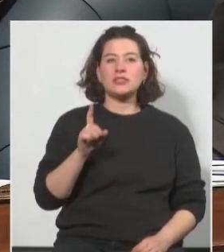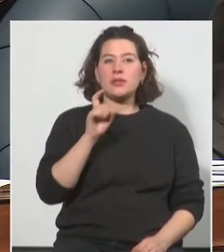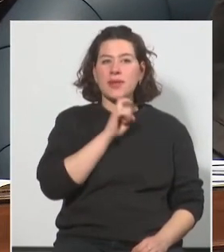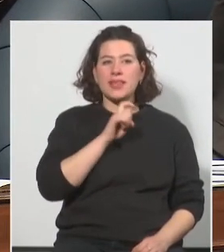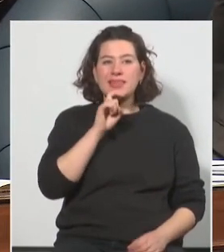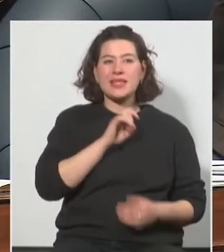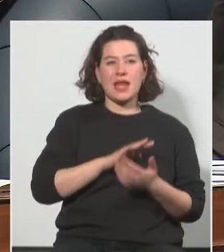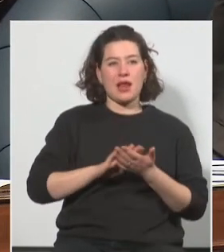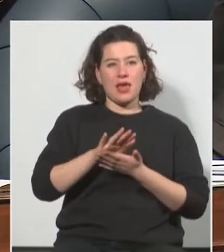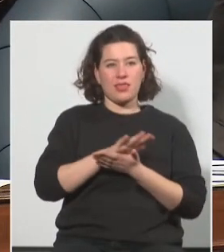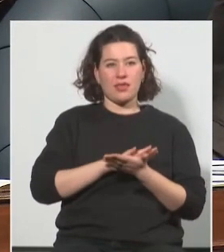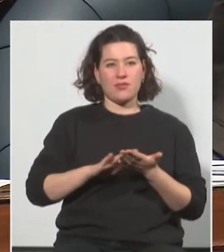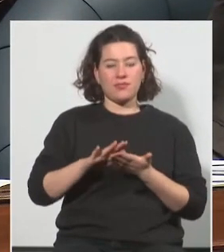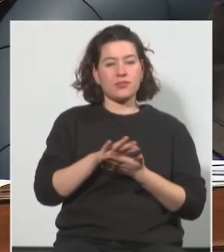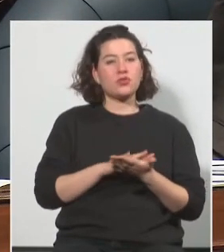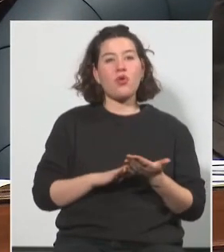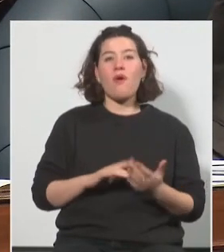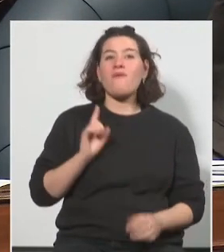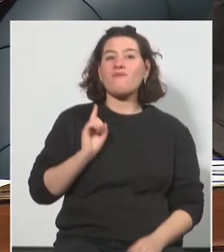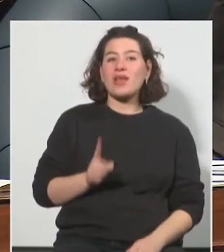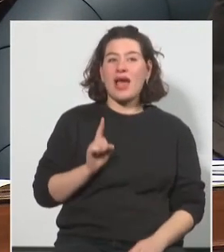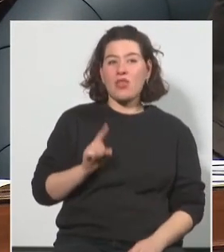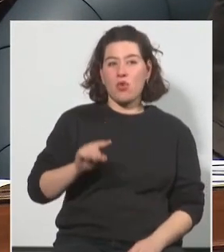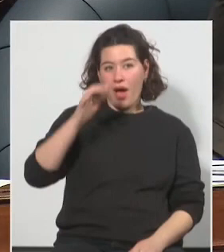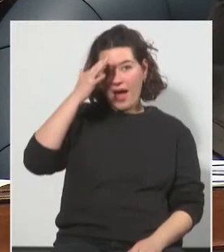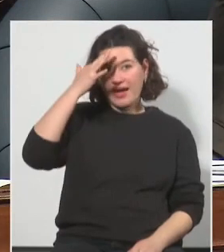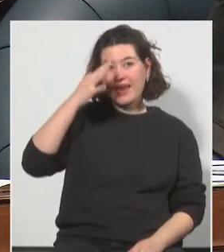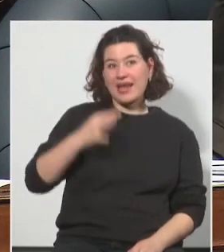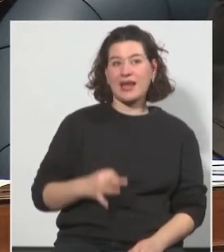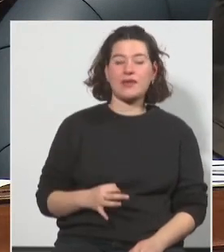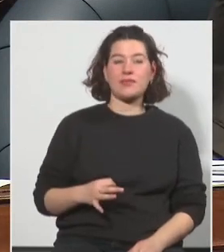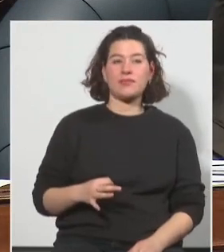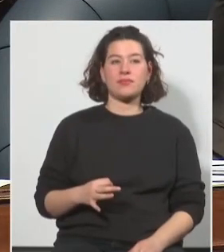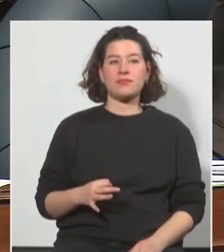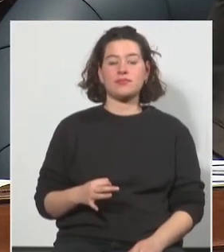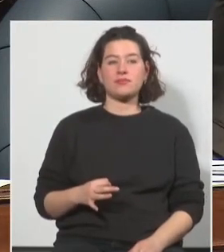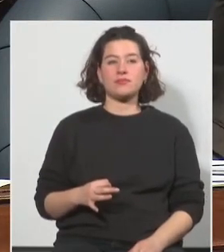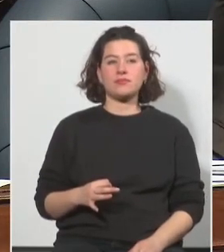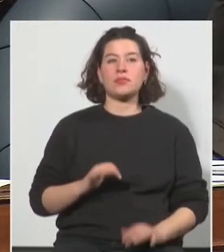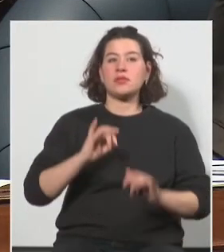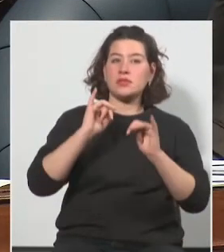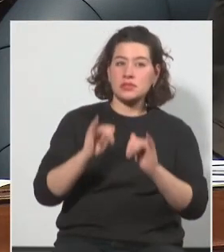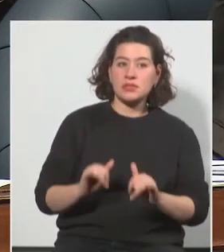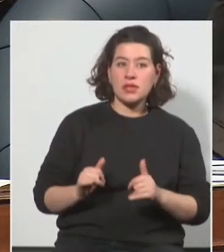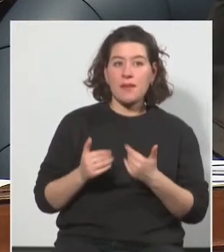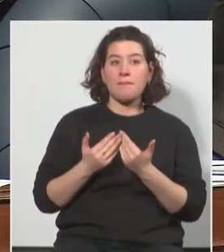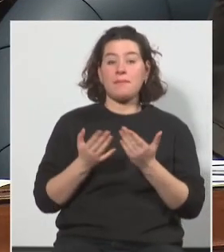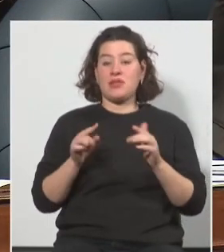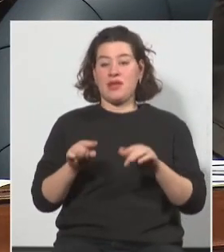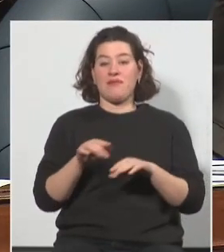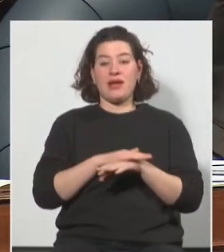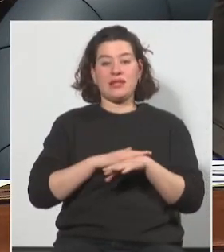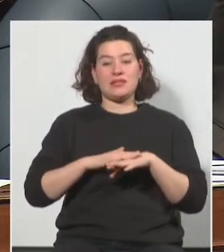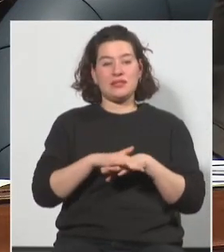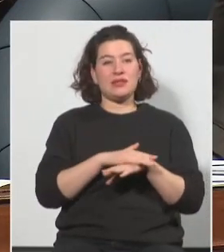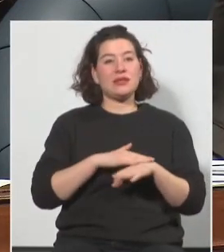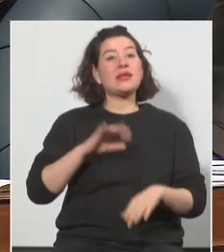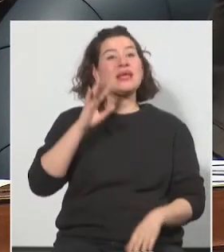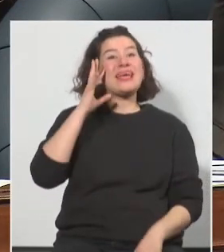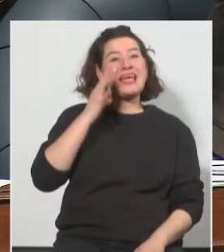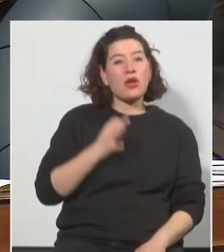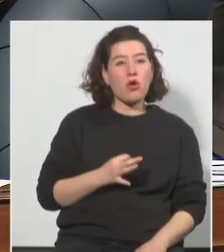mentira en lo que están diciendo. Estoy obligado a creerlo y si parto de esa base, yo creo que